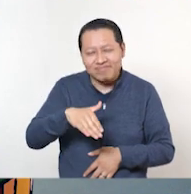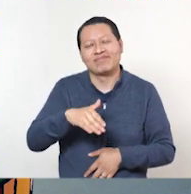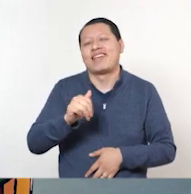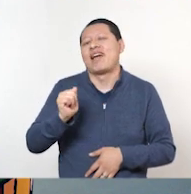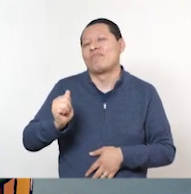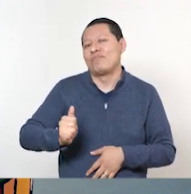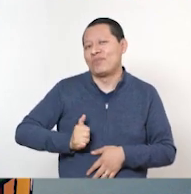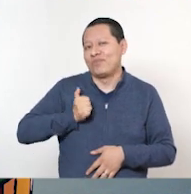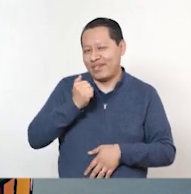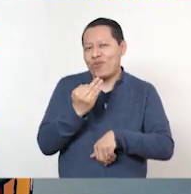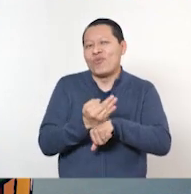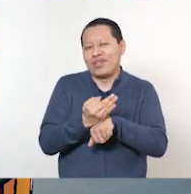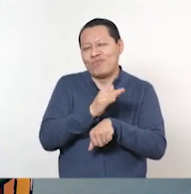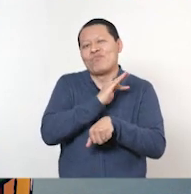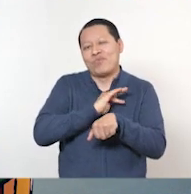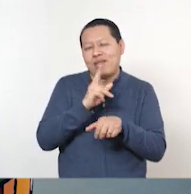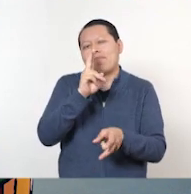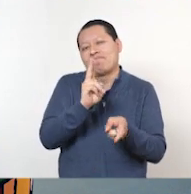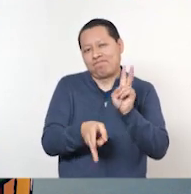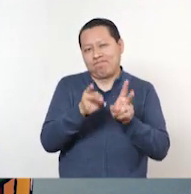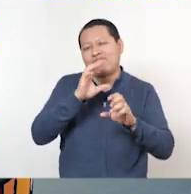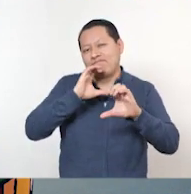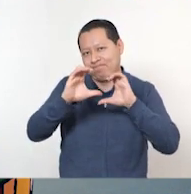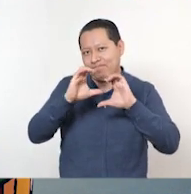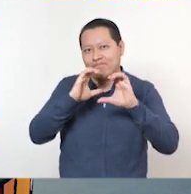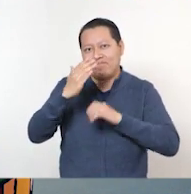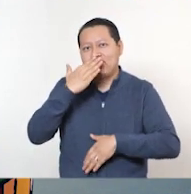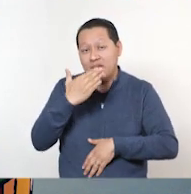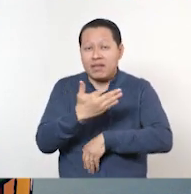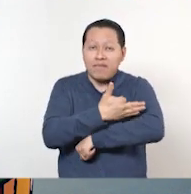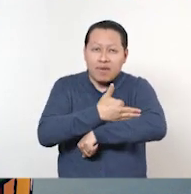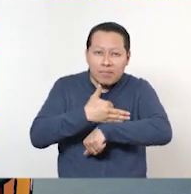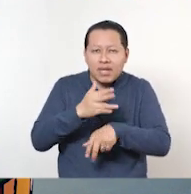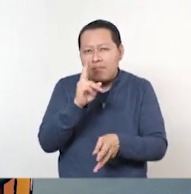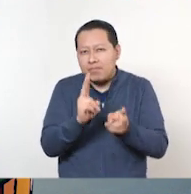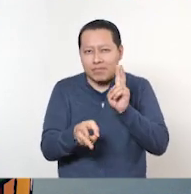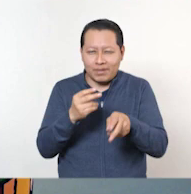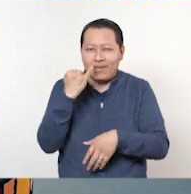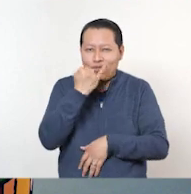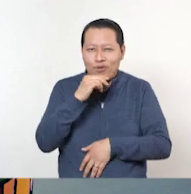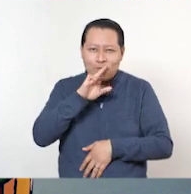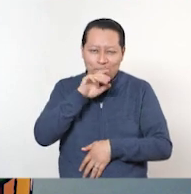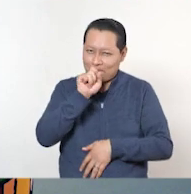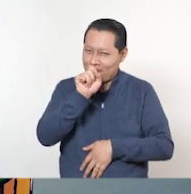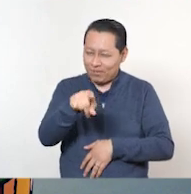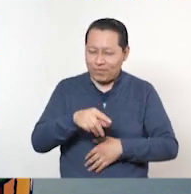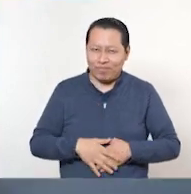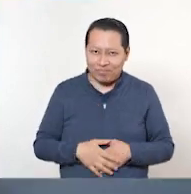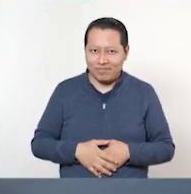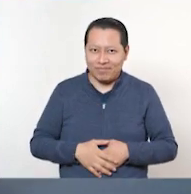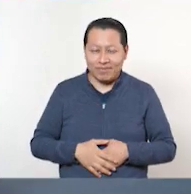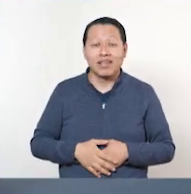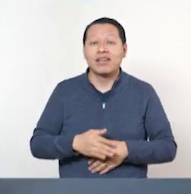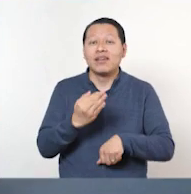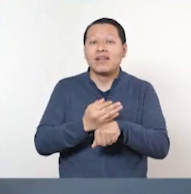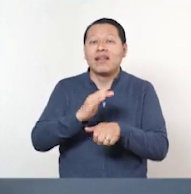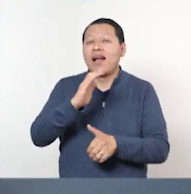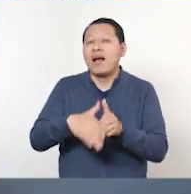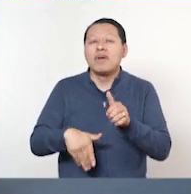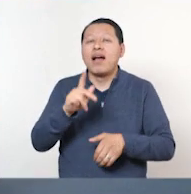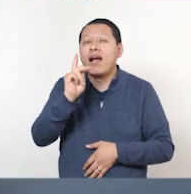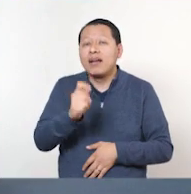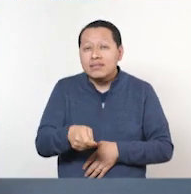lengua indígena, aprovecha también este momento para practicarla y platica con tu familia en tu lengua materna. Hasta